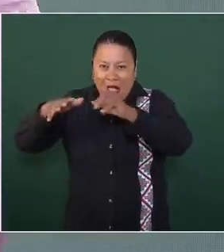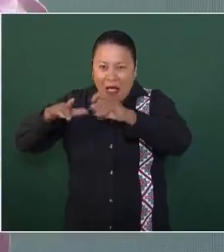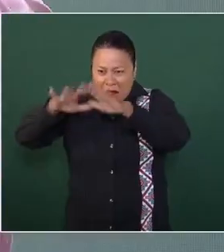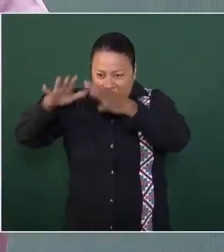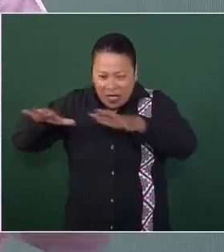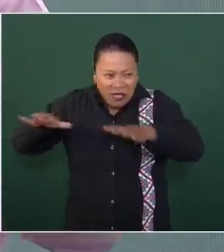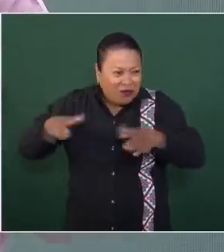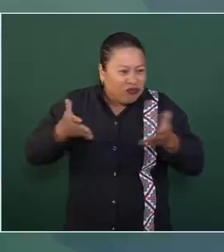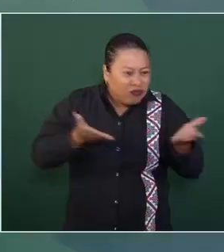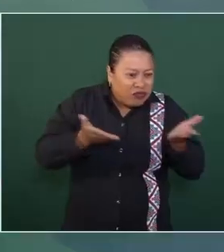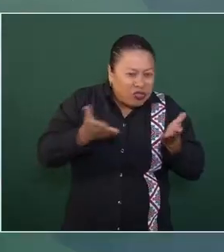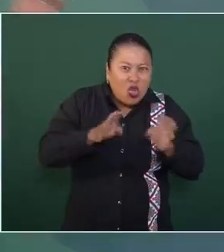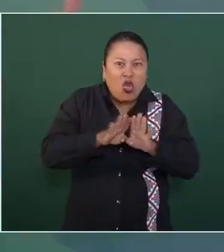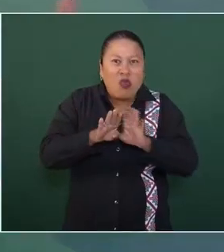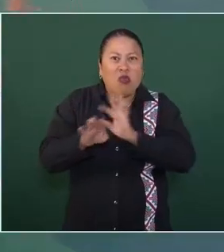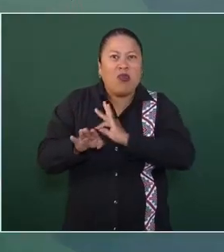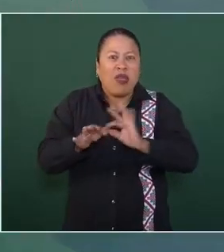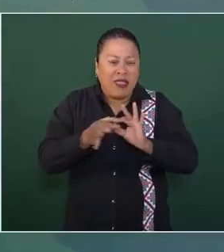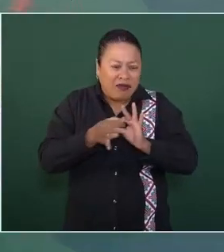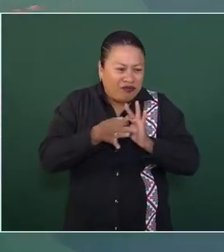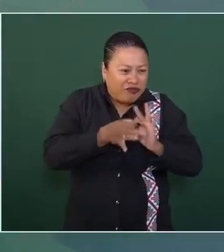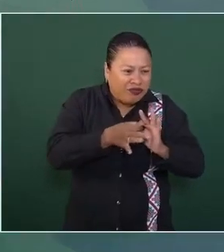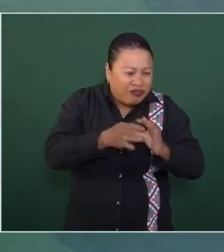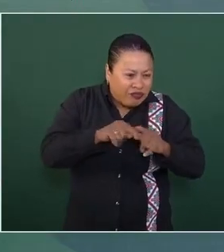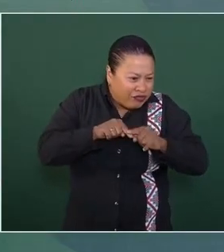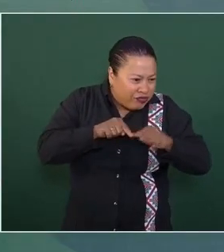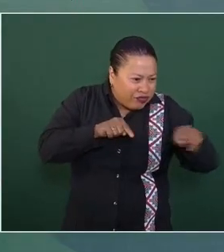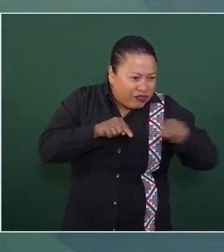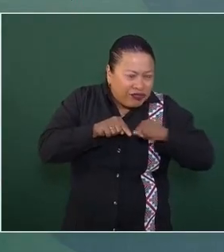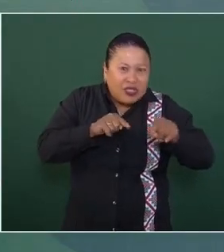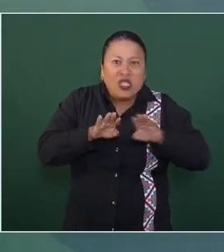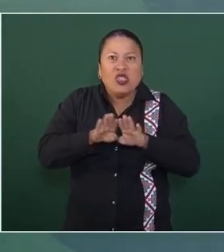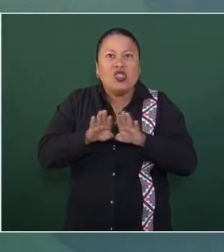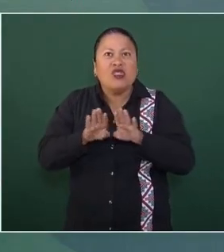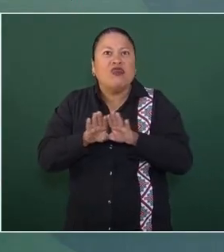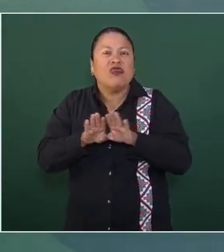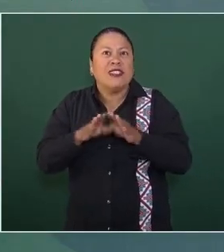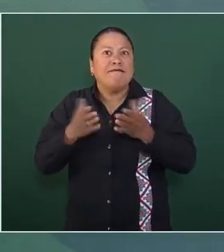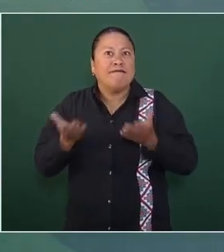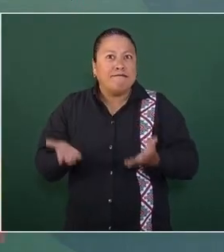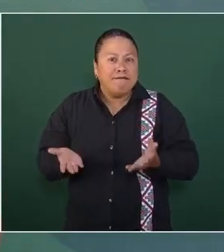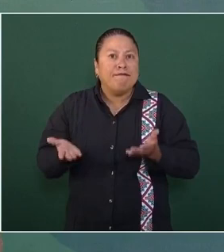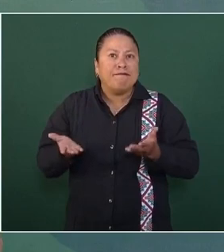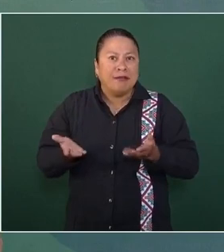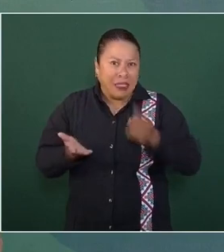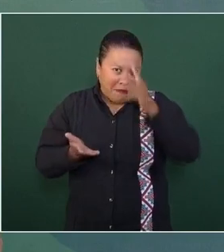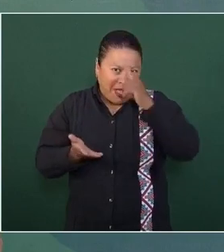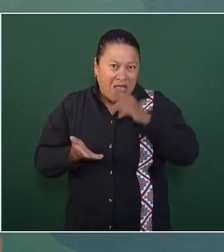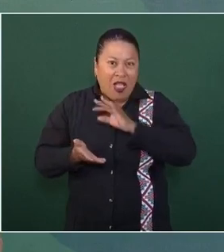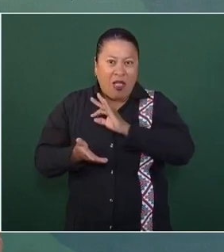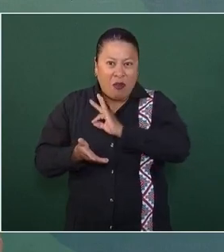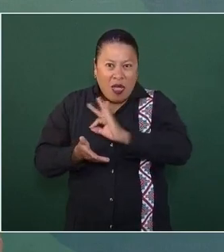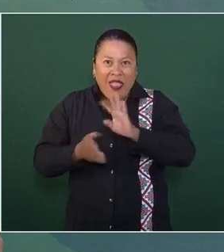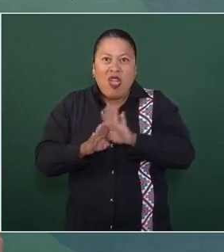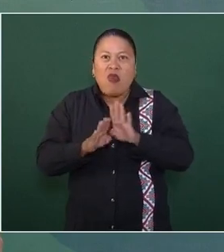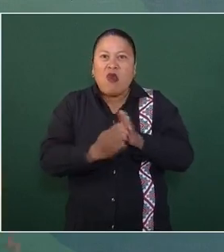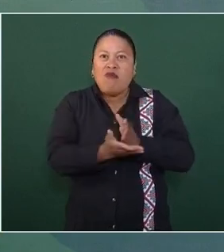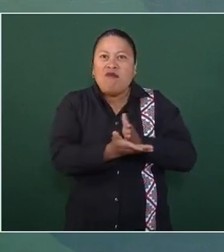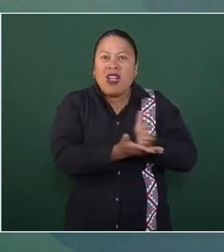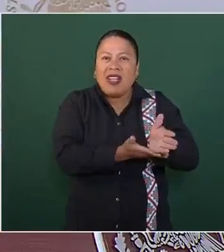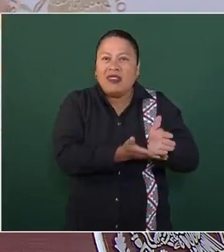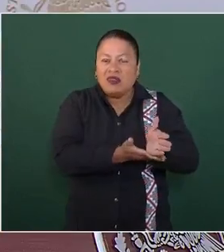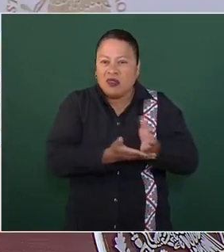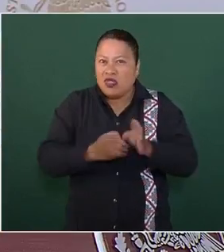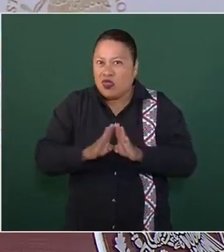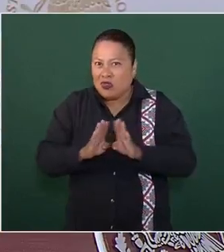cómo lograr pasar el